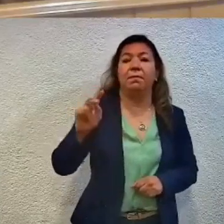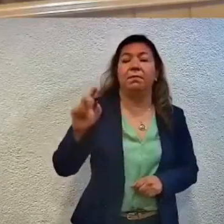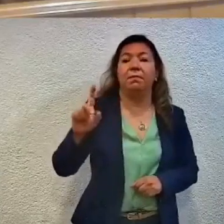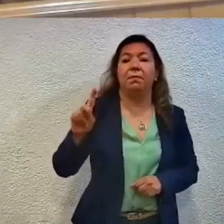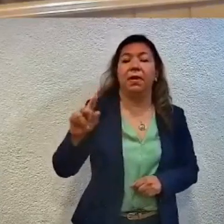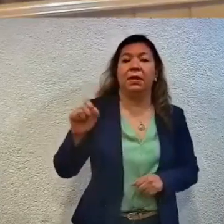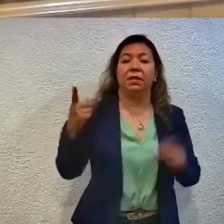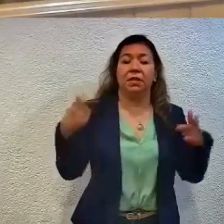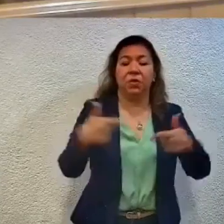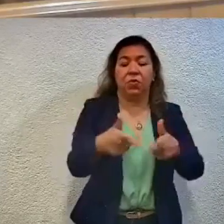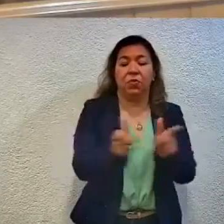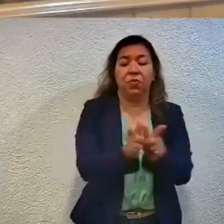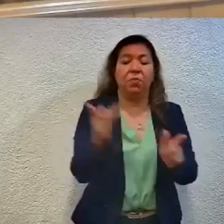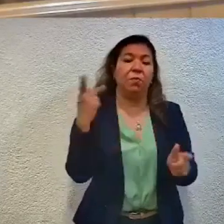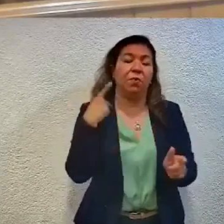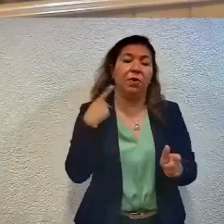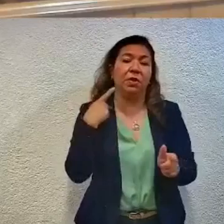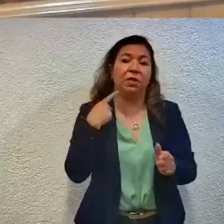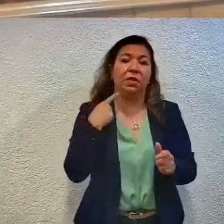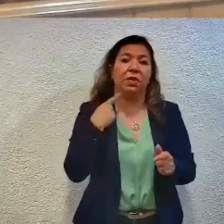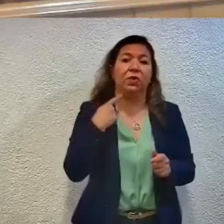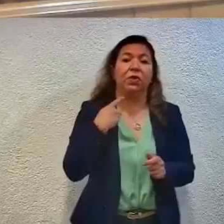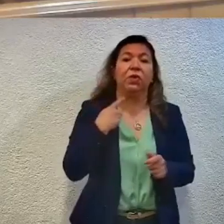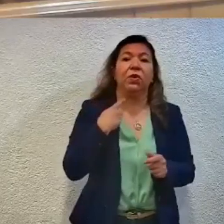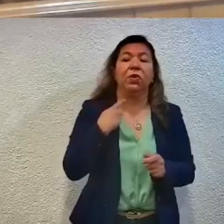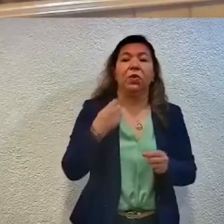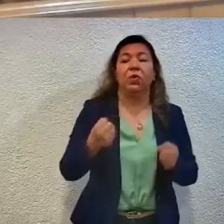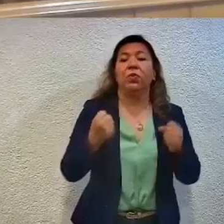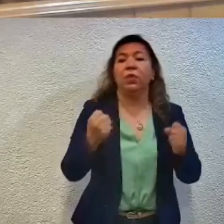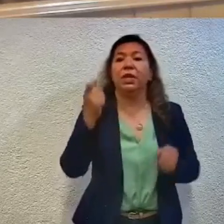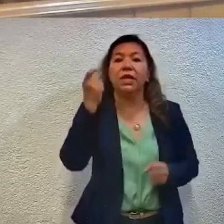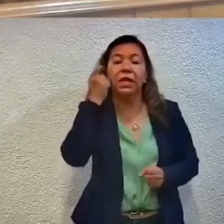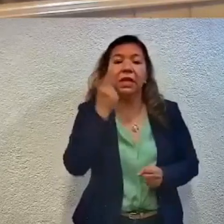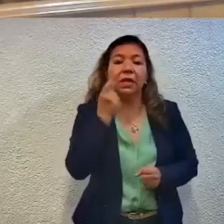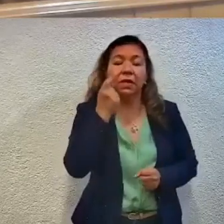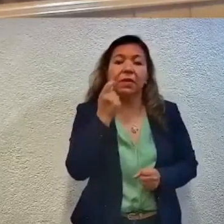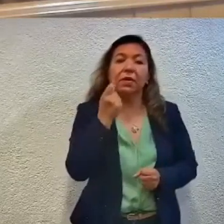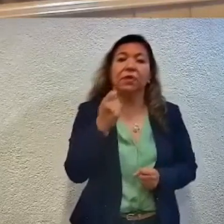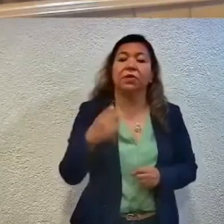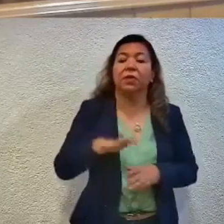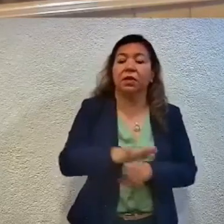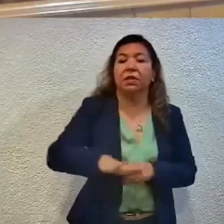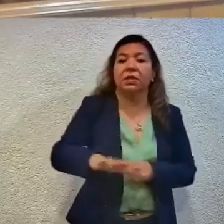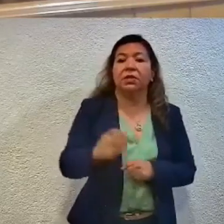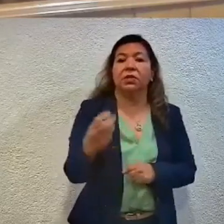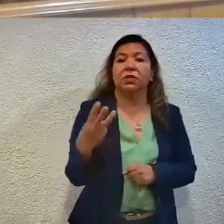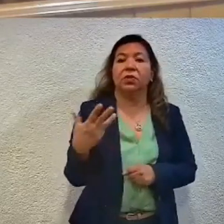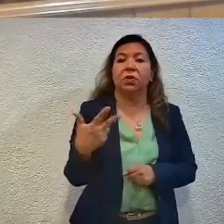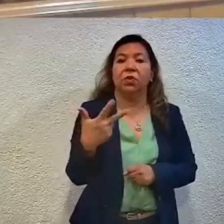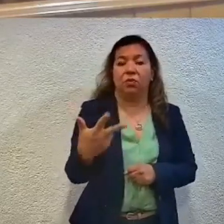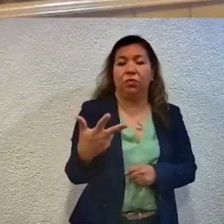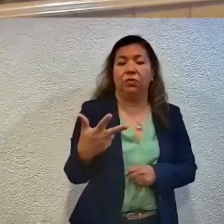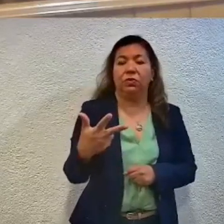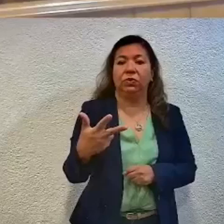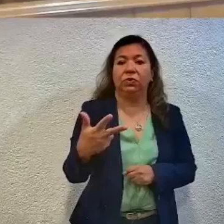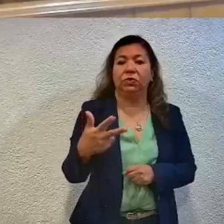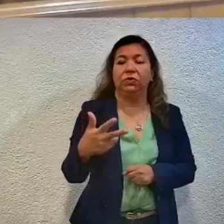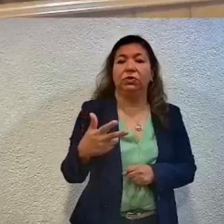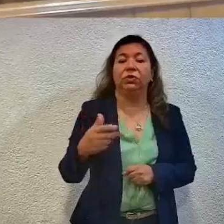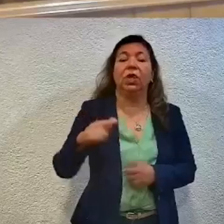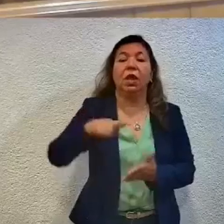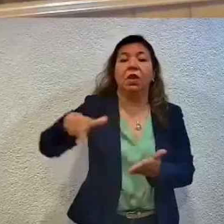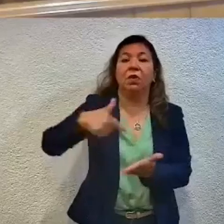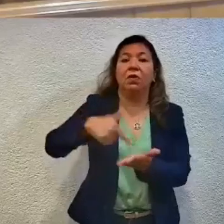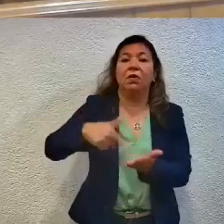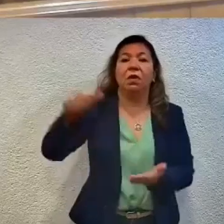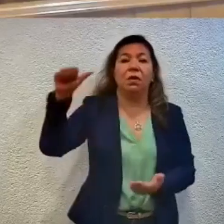Partido Encuentro Solidario Guerrero, ante el Consejo Distrital Electoral 8 del Instituto Electoral con sede en Acapulco de Juárez, Guerrero.